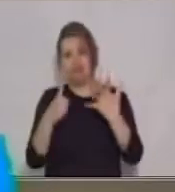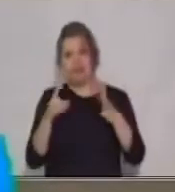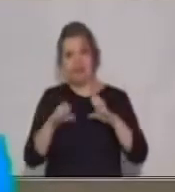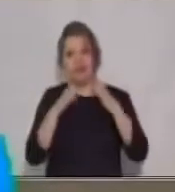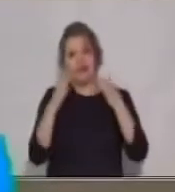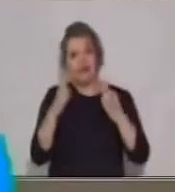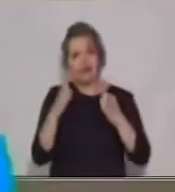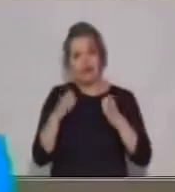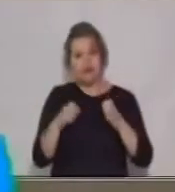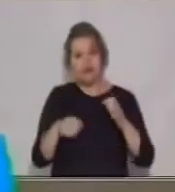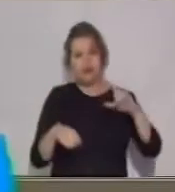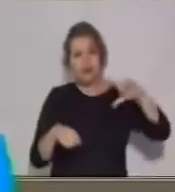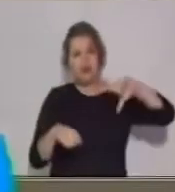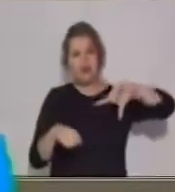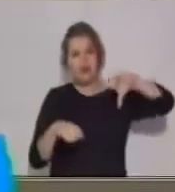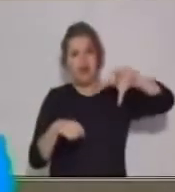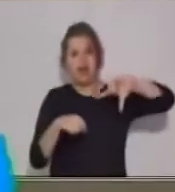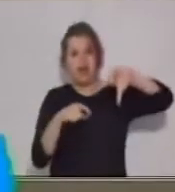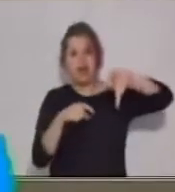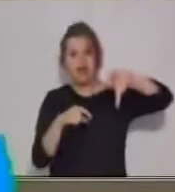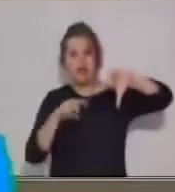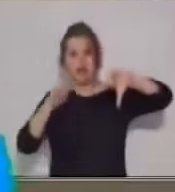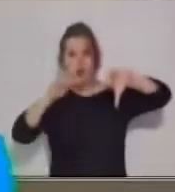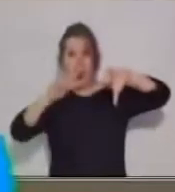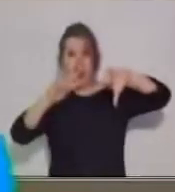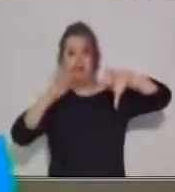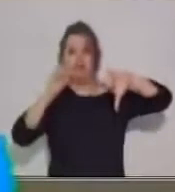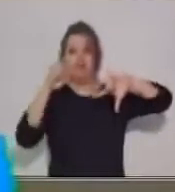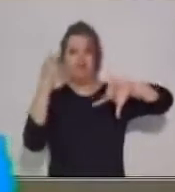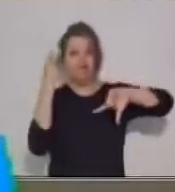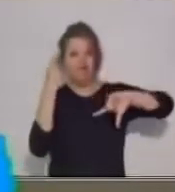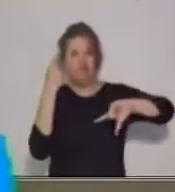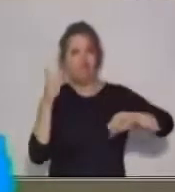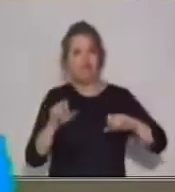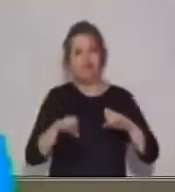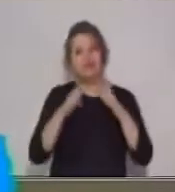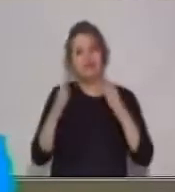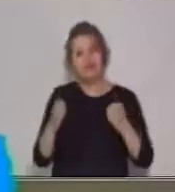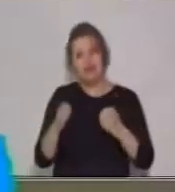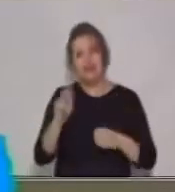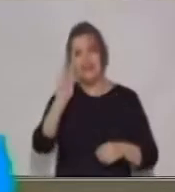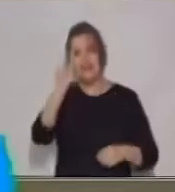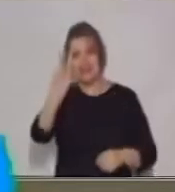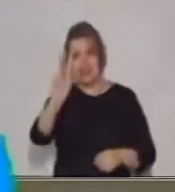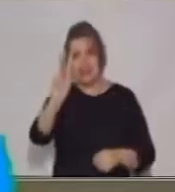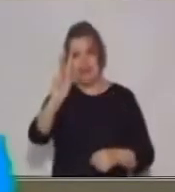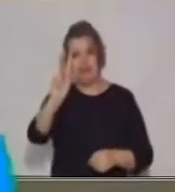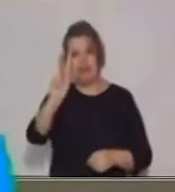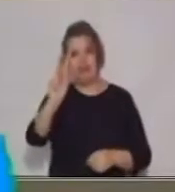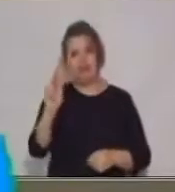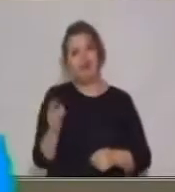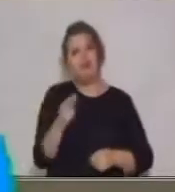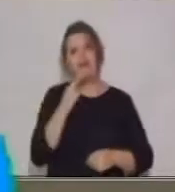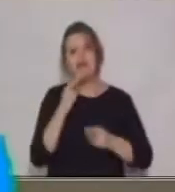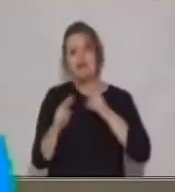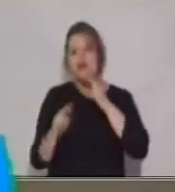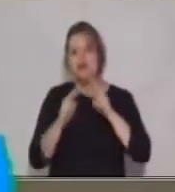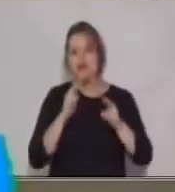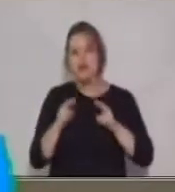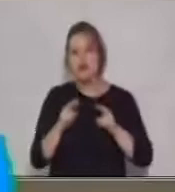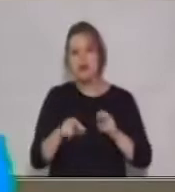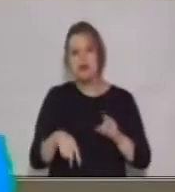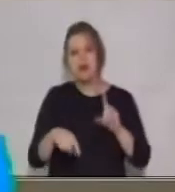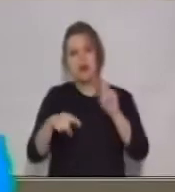raíz cuadrada, porque tenemos que encontrar una posición lineal. Entonces y nos va a quedar como más